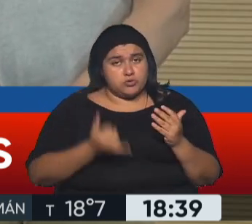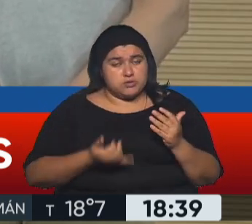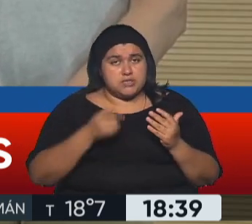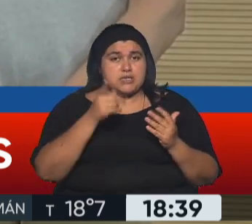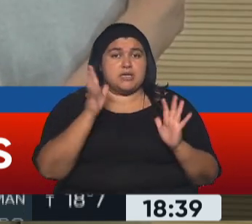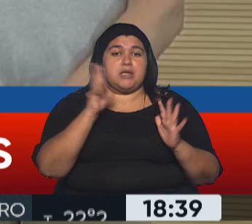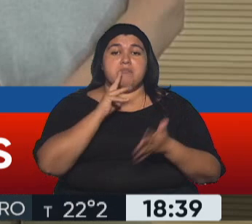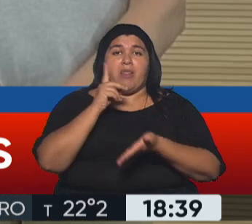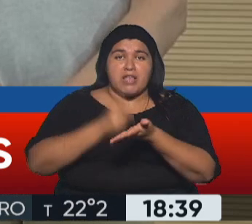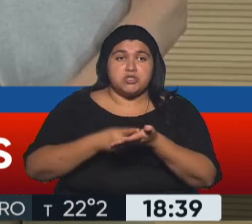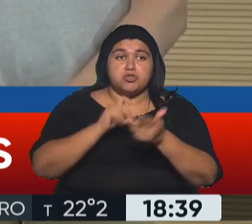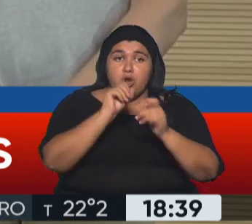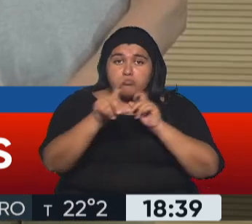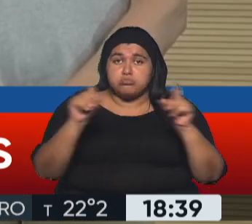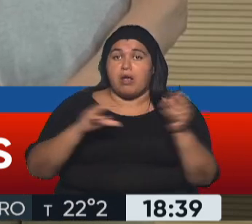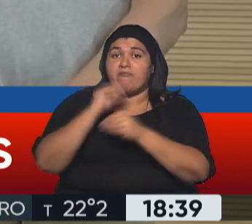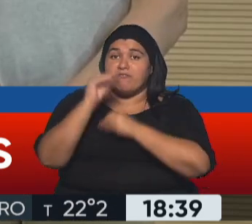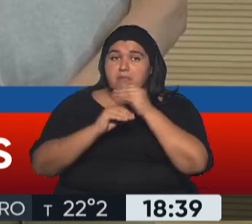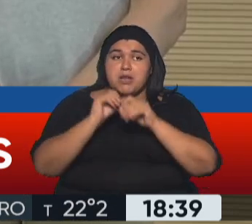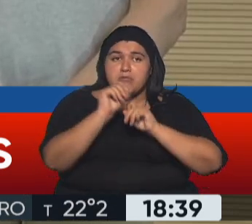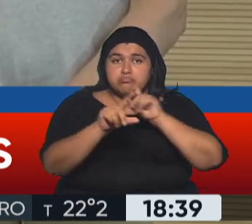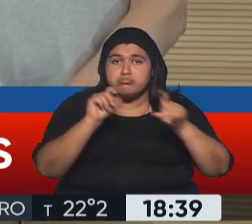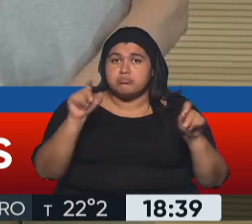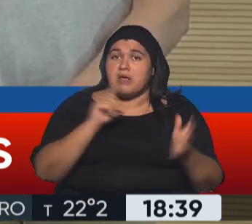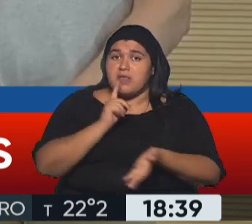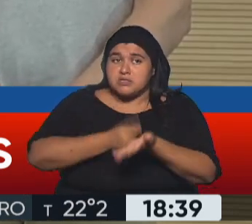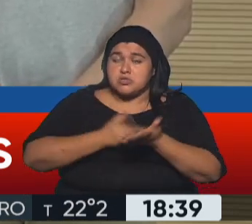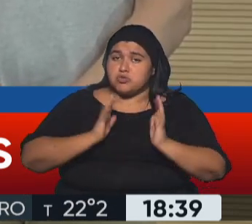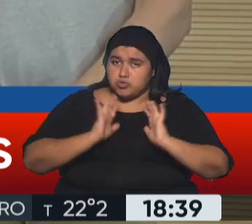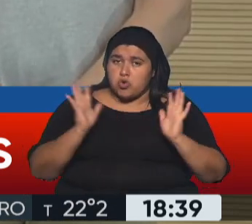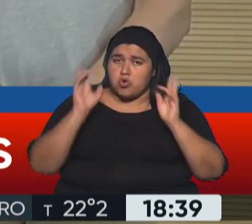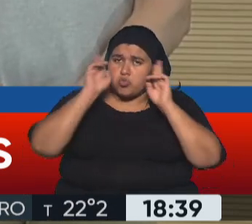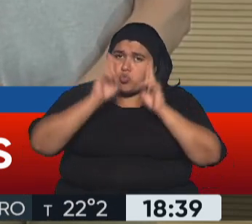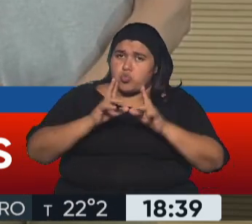que por elección propia de sus familias decidan seguir utilizando el barbijo, obviamente que lo pueden hacer.